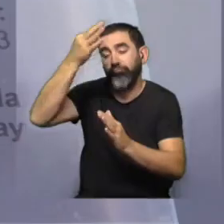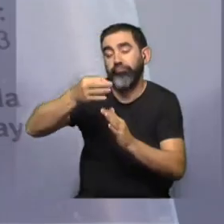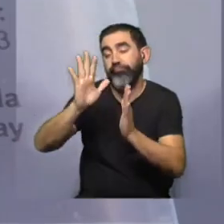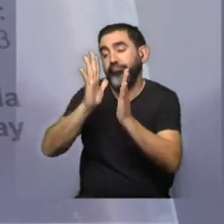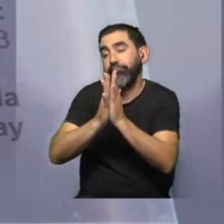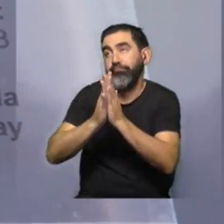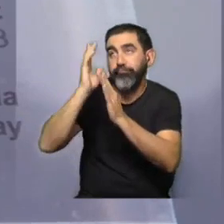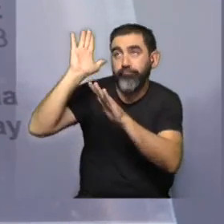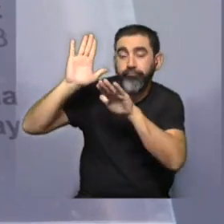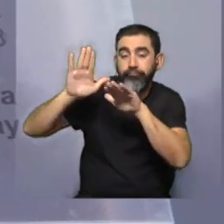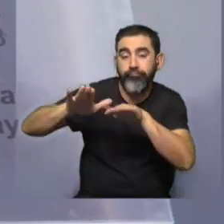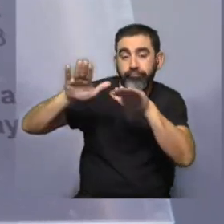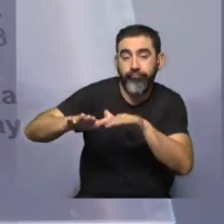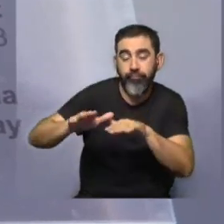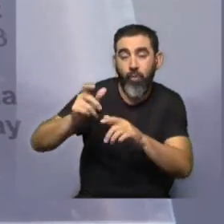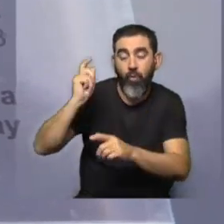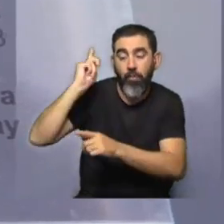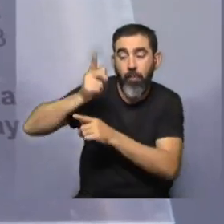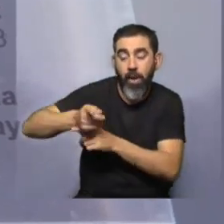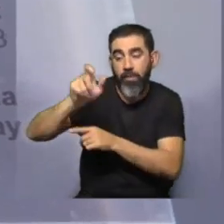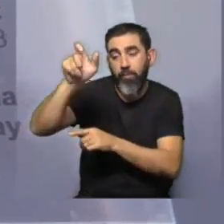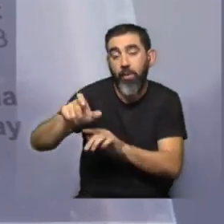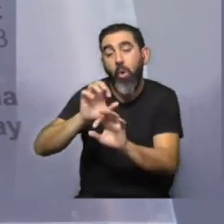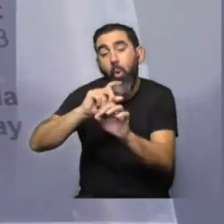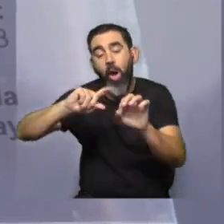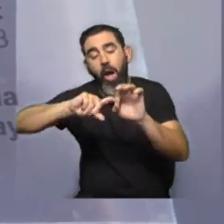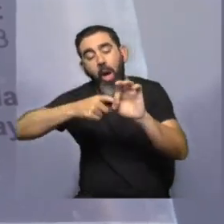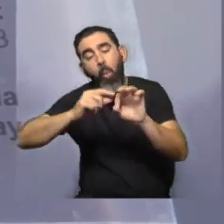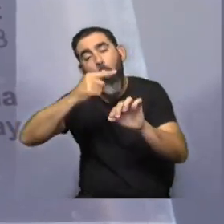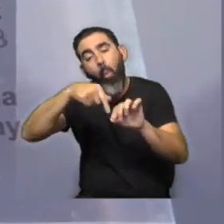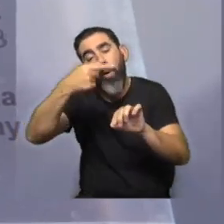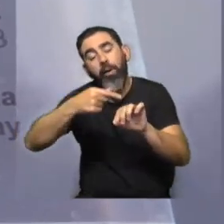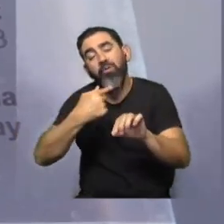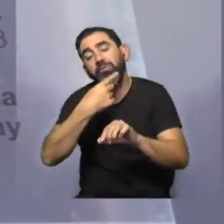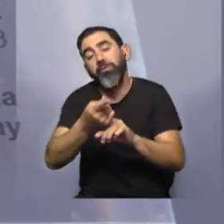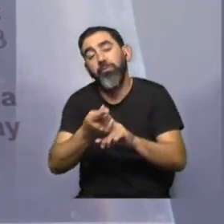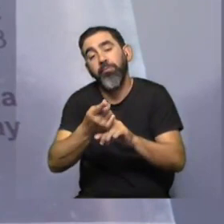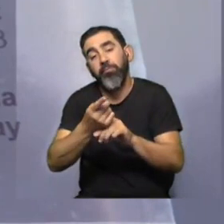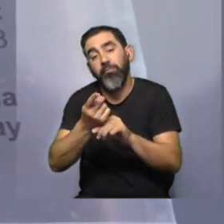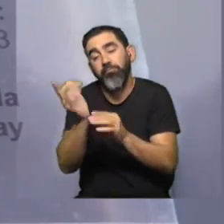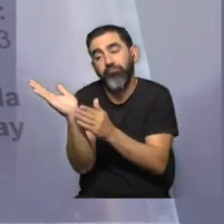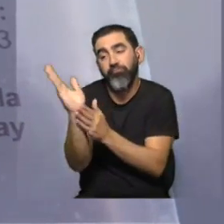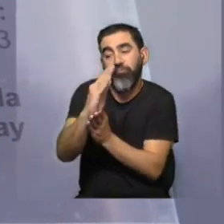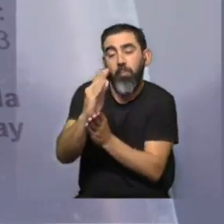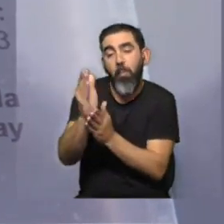a bastones de mando, hasta que la perforación que fue hecha haya servido para enderezar maderas utilizadas